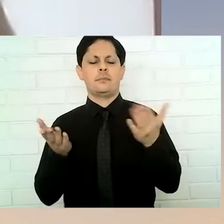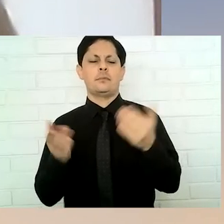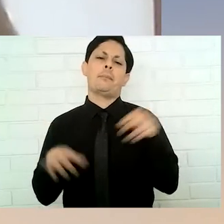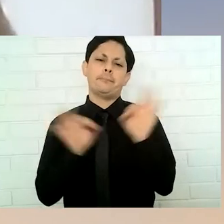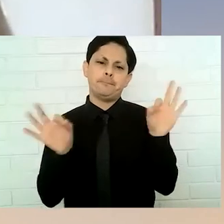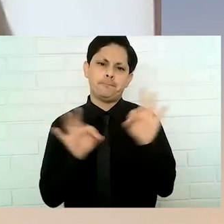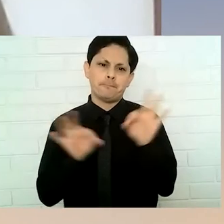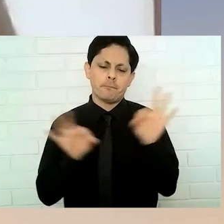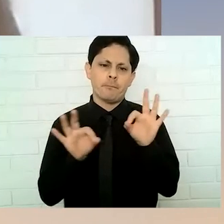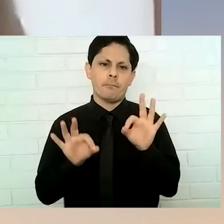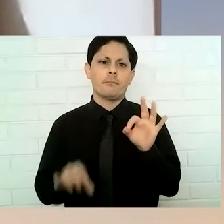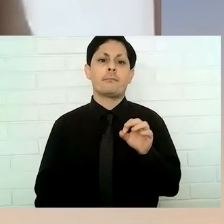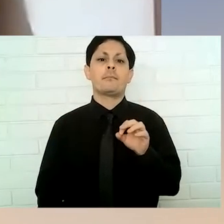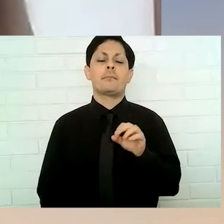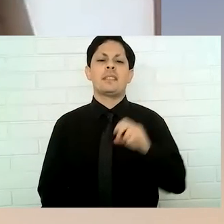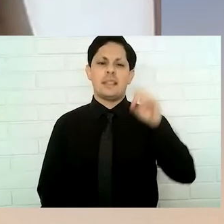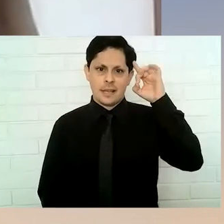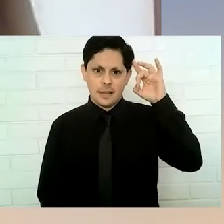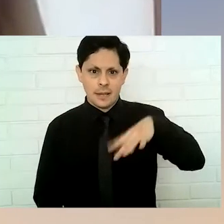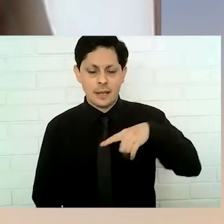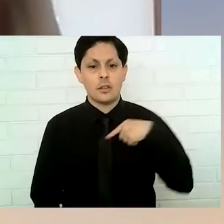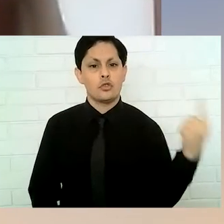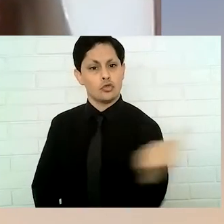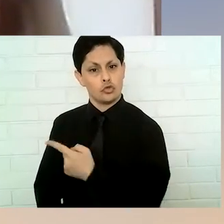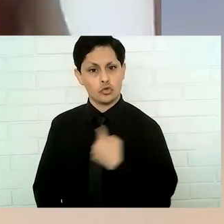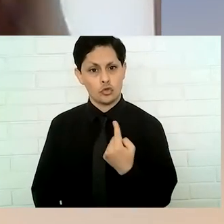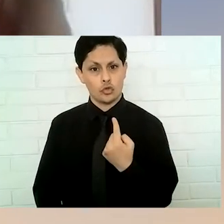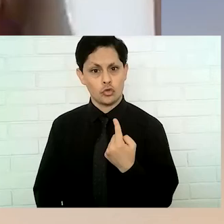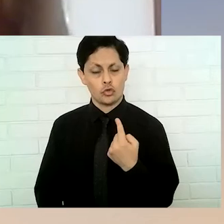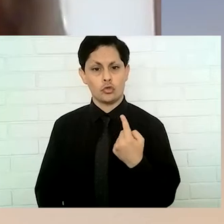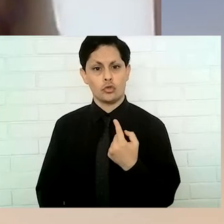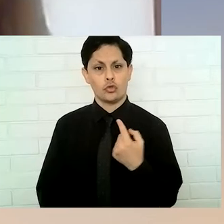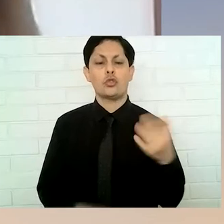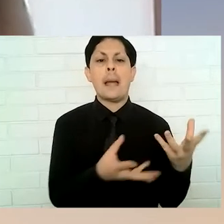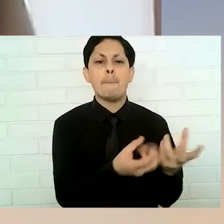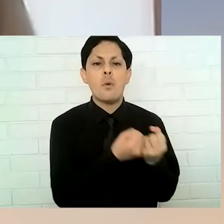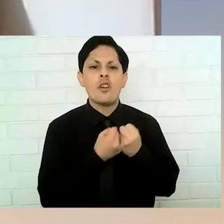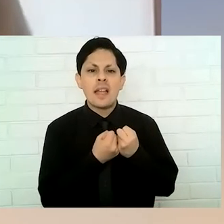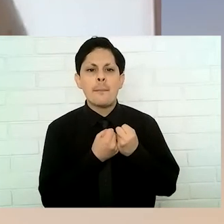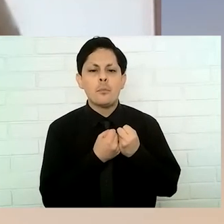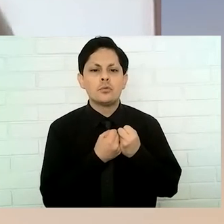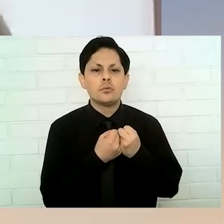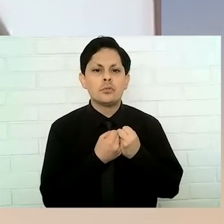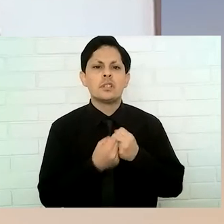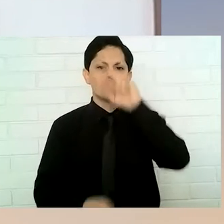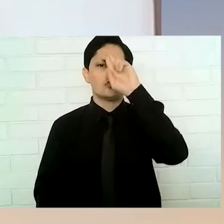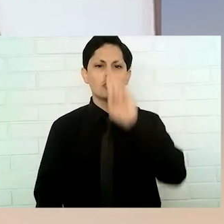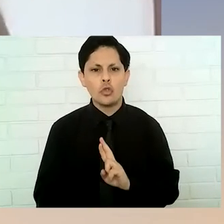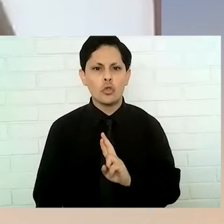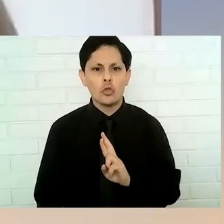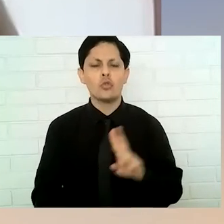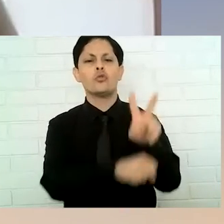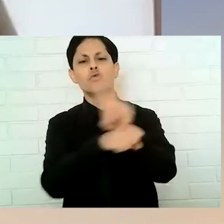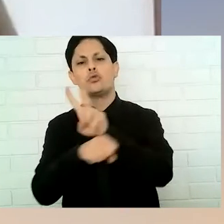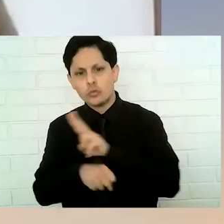La idea es que nosotros nos empoderemos de nuestro papel profesional. Las y los